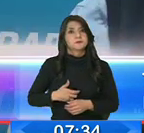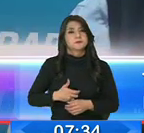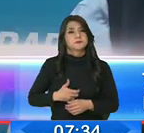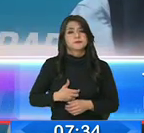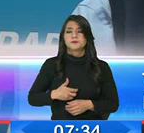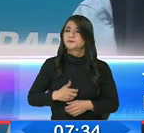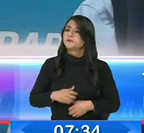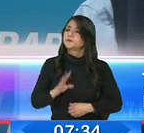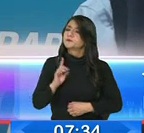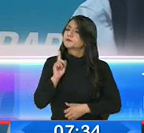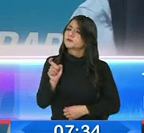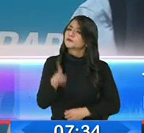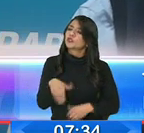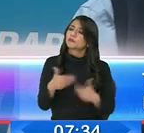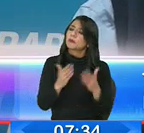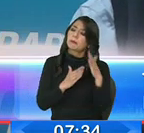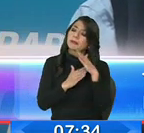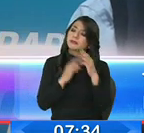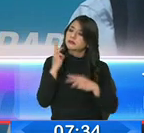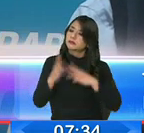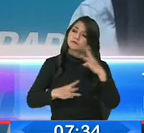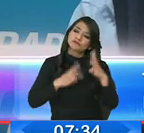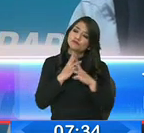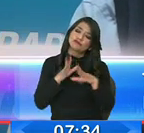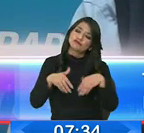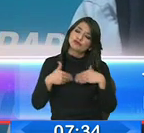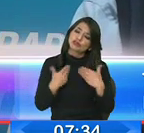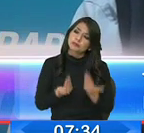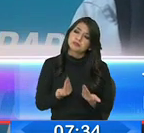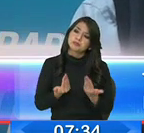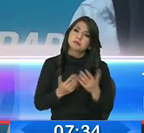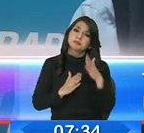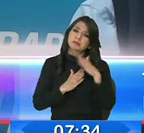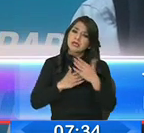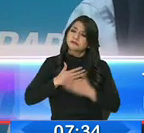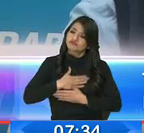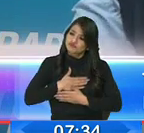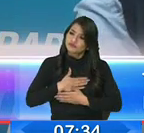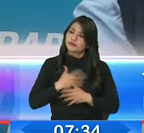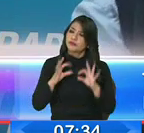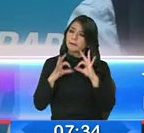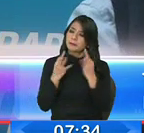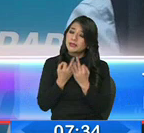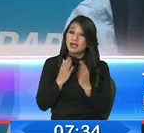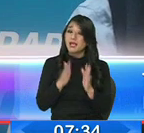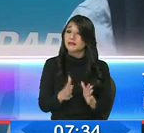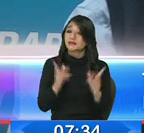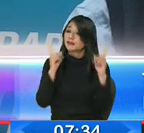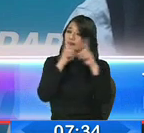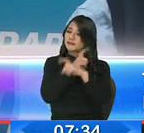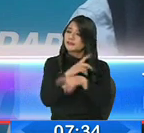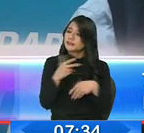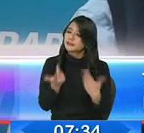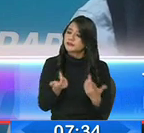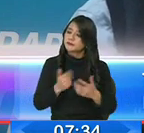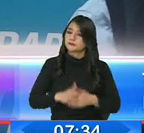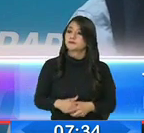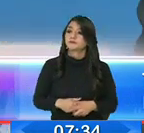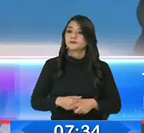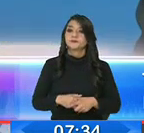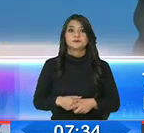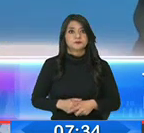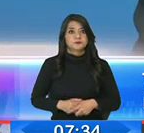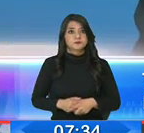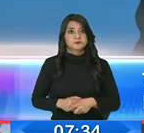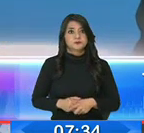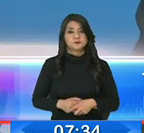lograr la paz en el mundo? ¿Cómo lograr la paz en los hogares en medio de estas condiciones extremadamente complejas? Bueno,